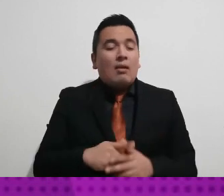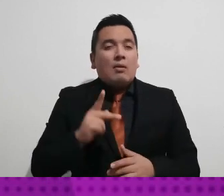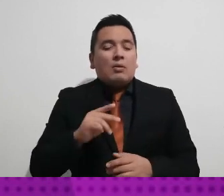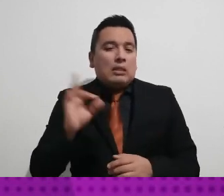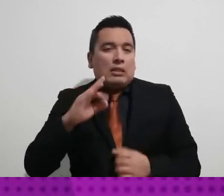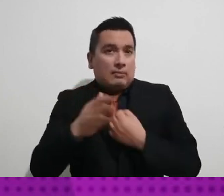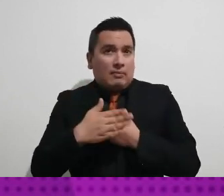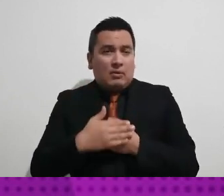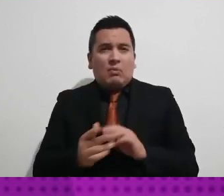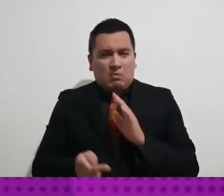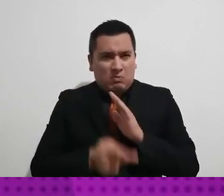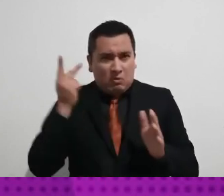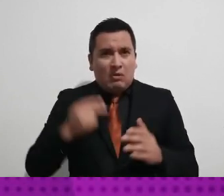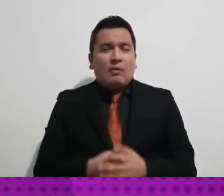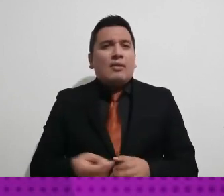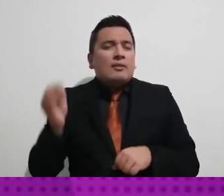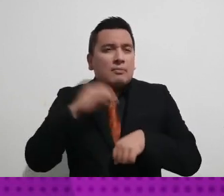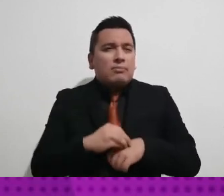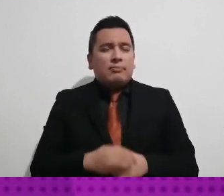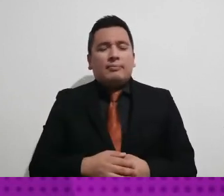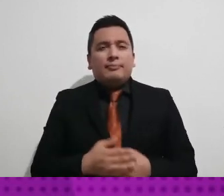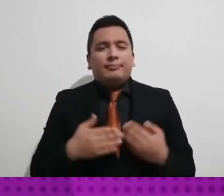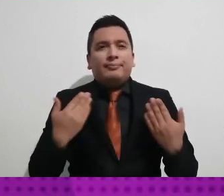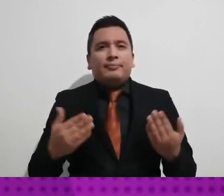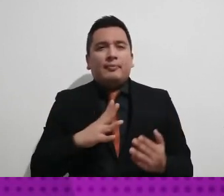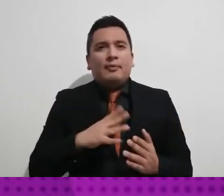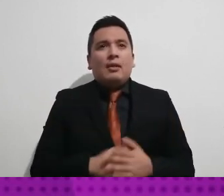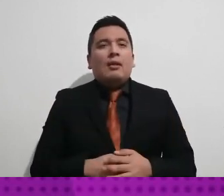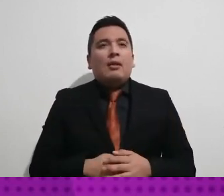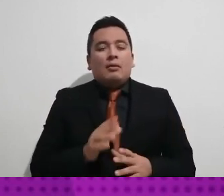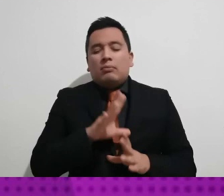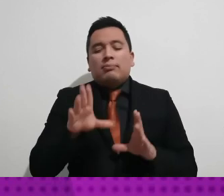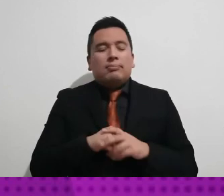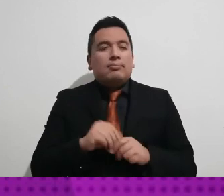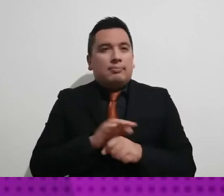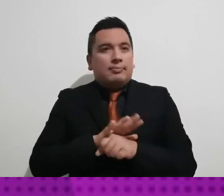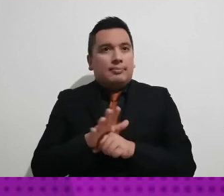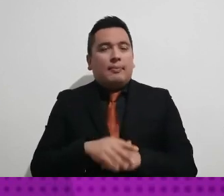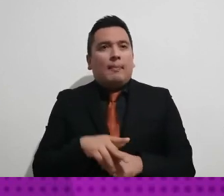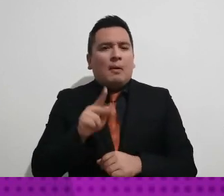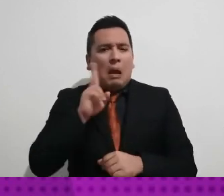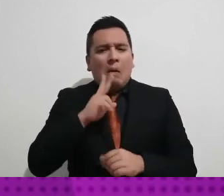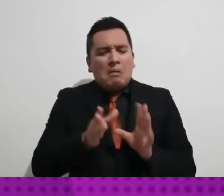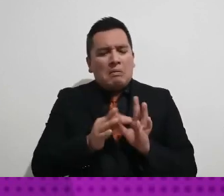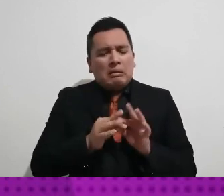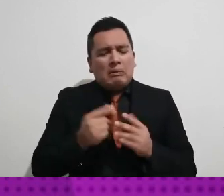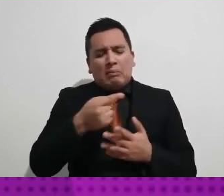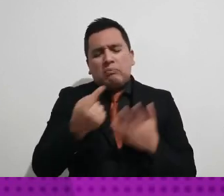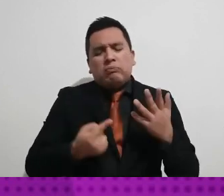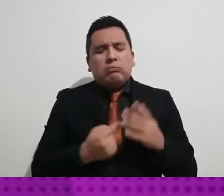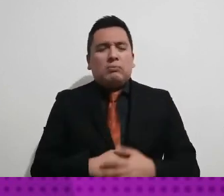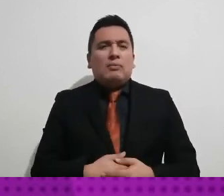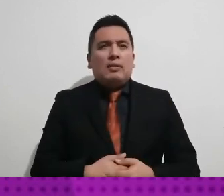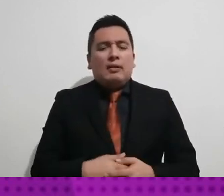implementaron y que estamos seguros que le van a incrementar otros ahora que ya es el proceso completo en medio de la pandemia, pero platíquenos de